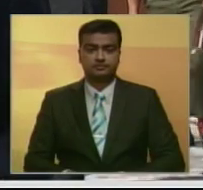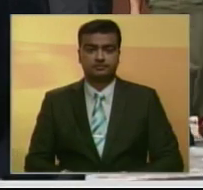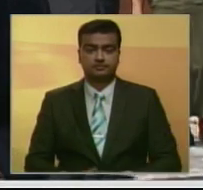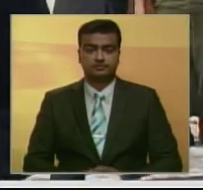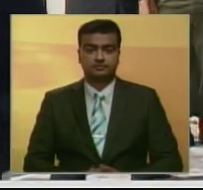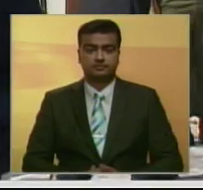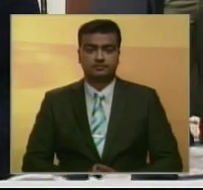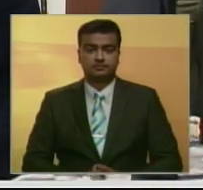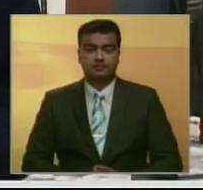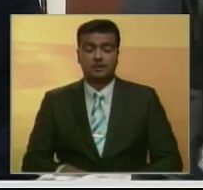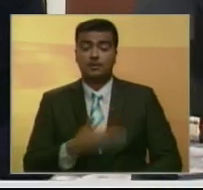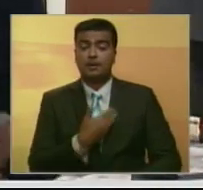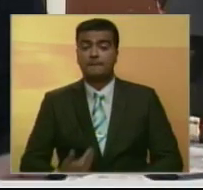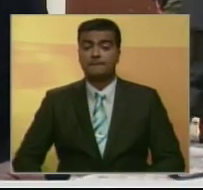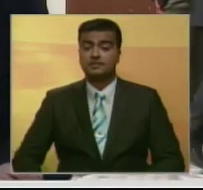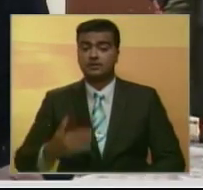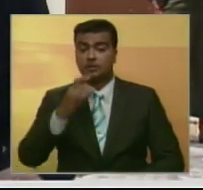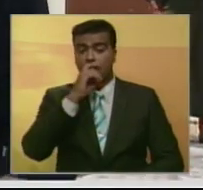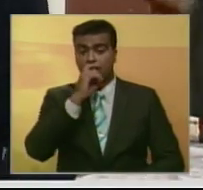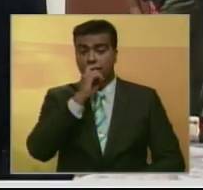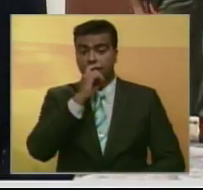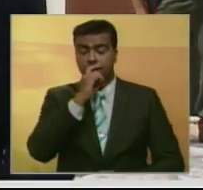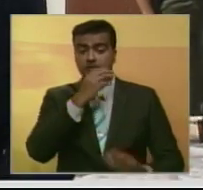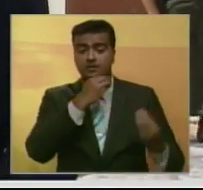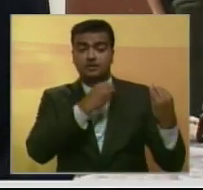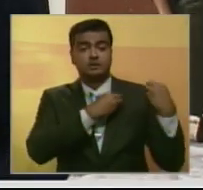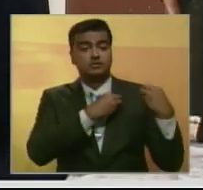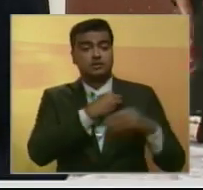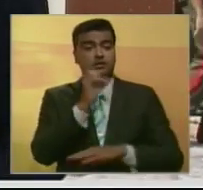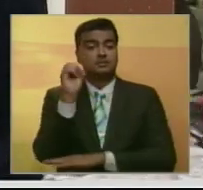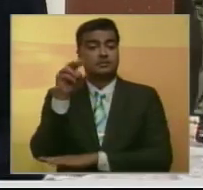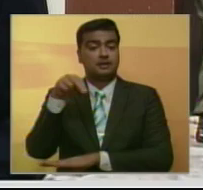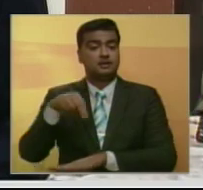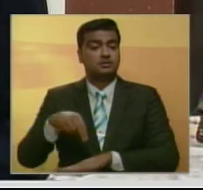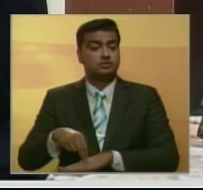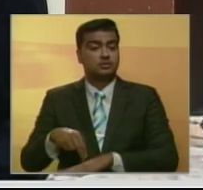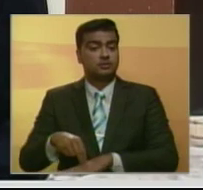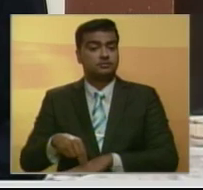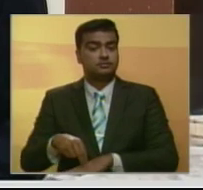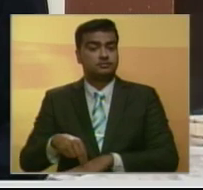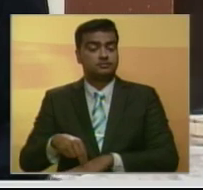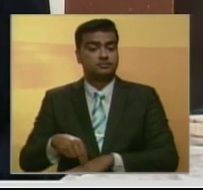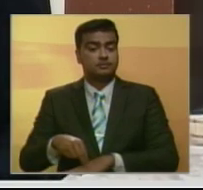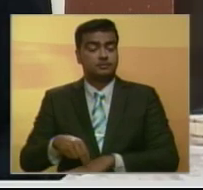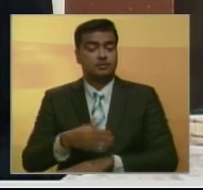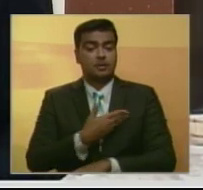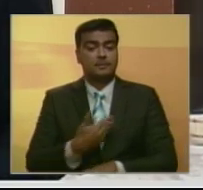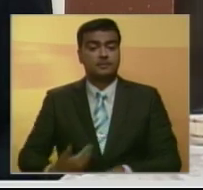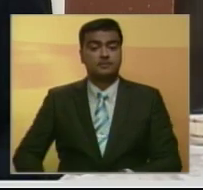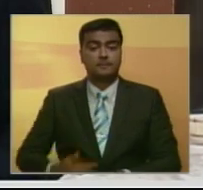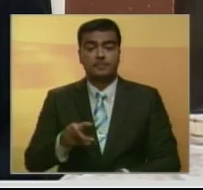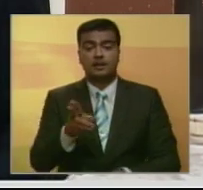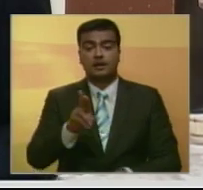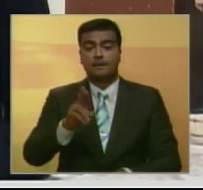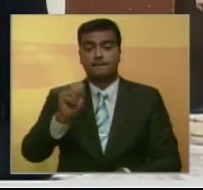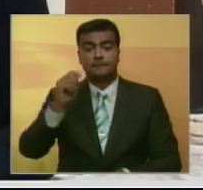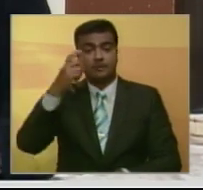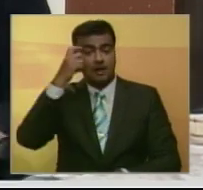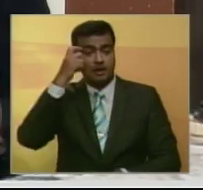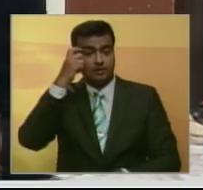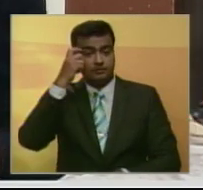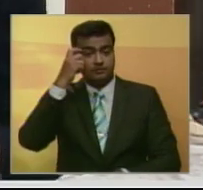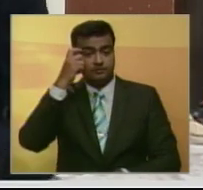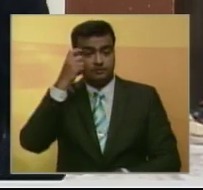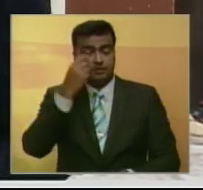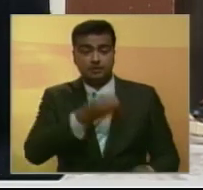Nicolás Maduro llegue hasta acá, lo va a recibir la directiva de la Asamblea Nacional encabezada por el presidente Henry Ramos Ayub, que lo